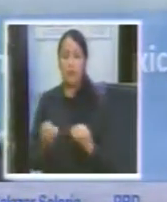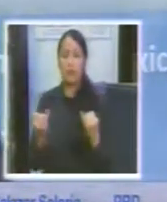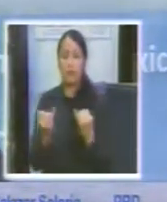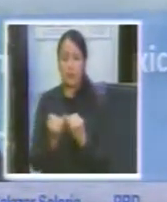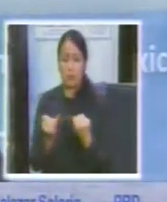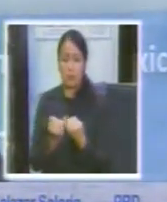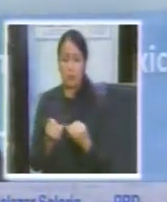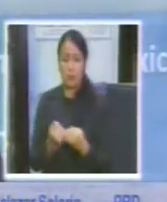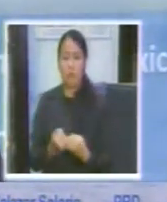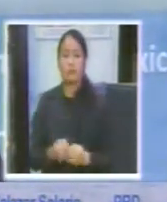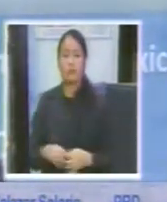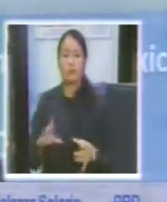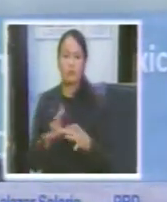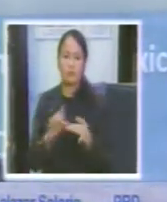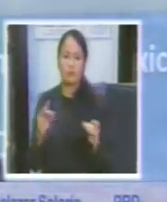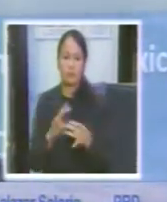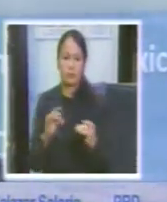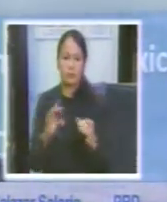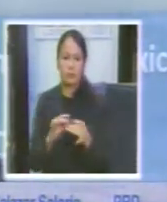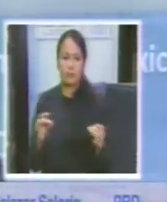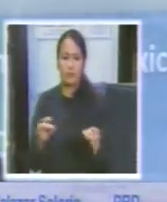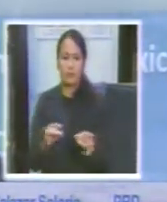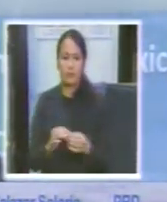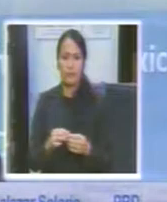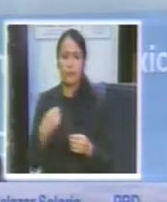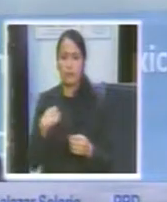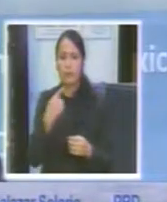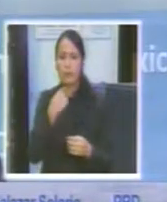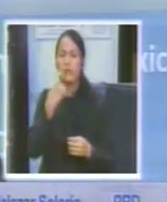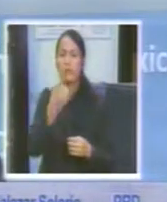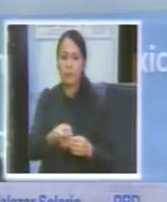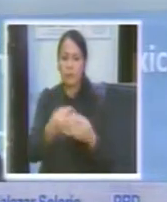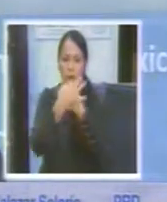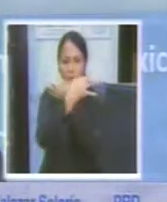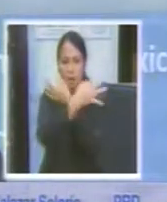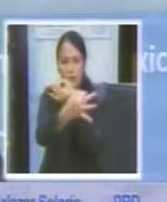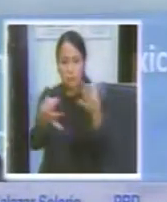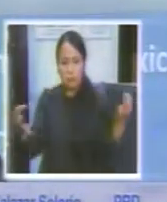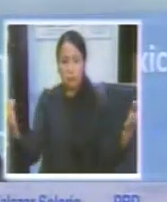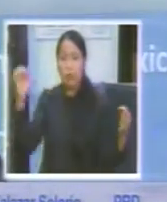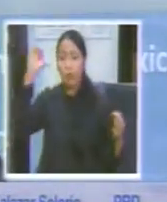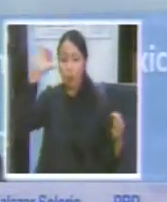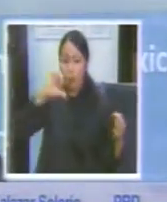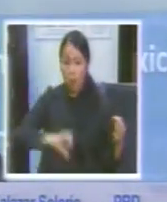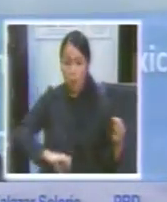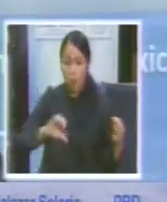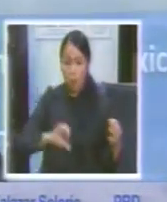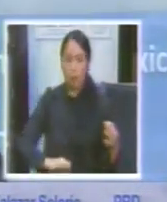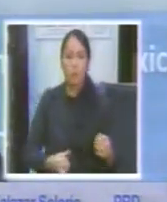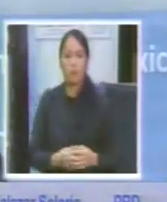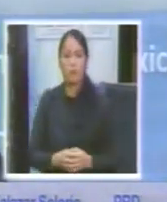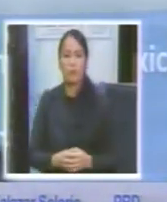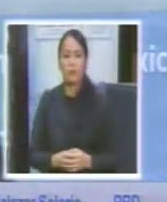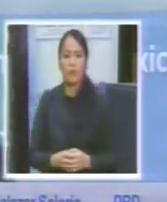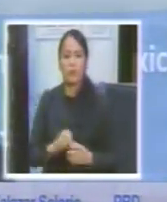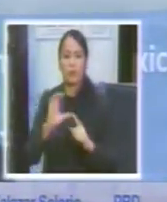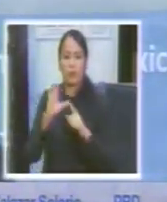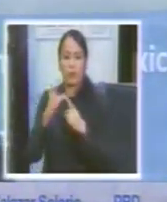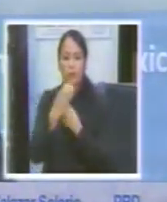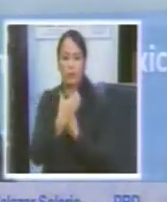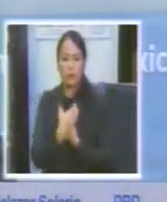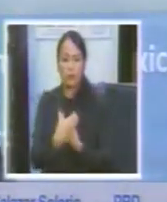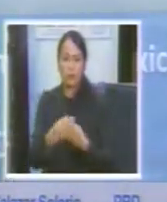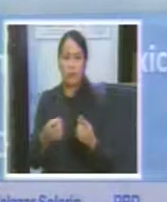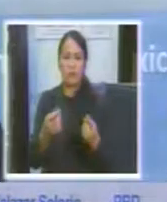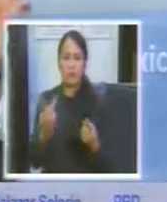en este marco, aprovecho para comentarles, para anunciarles, el día de hoy recibimos justamente a la Comisión Parlamentaria